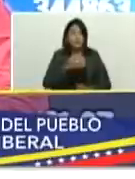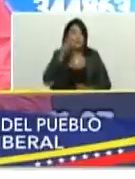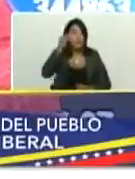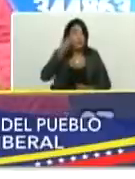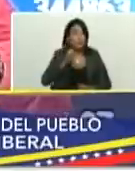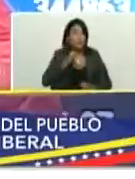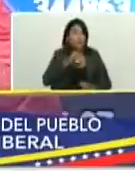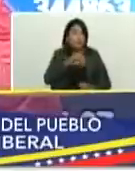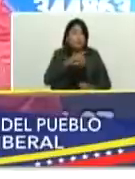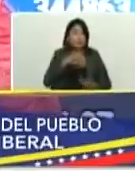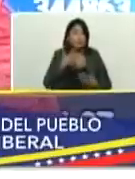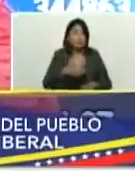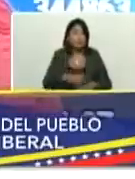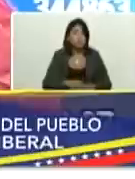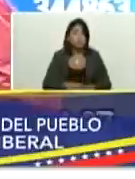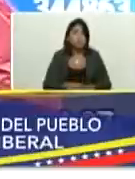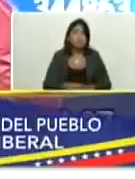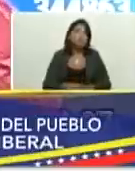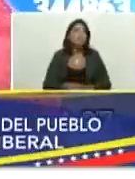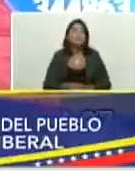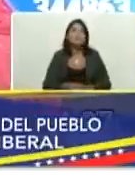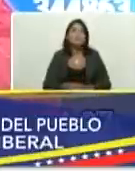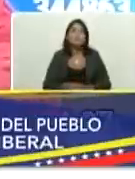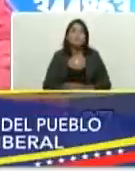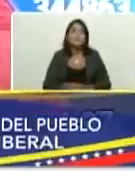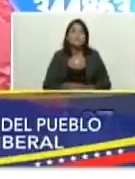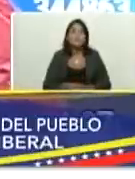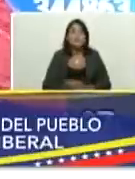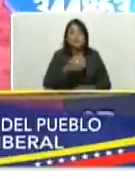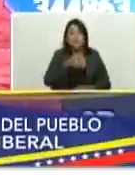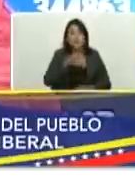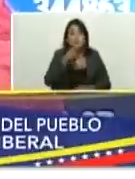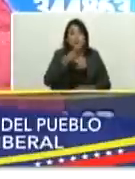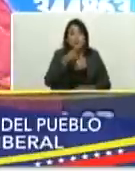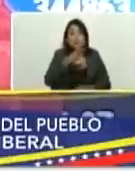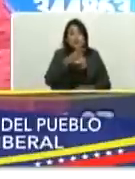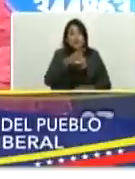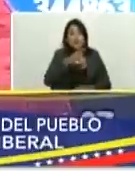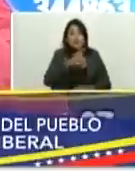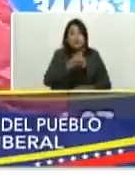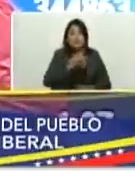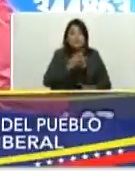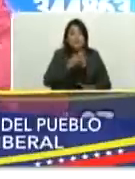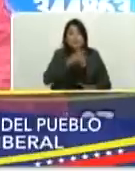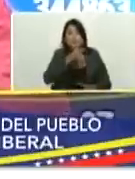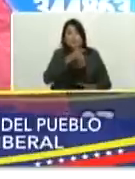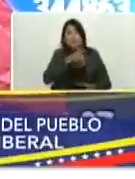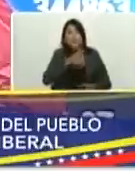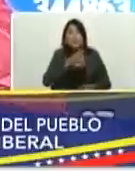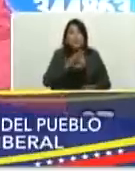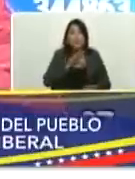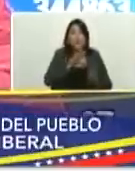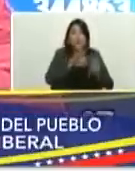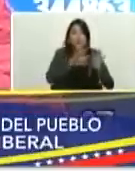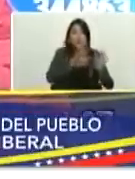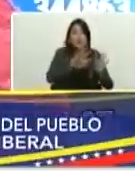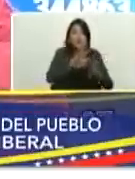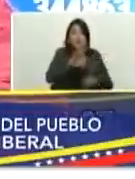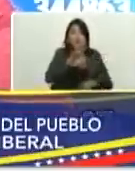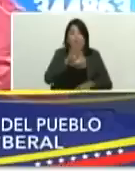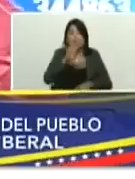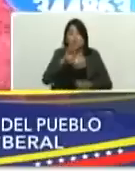Pero la política más extremista es lo que ellos hicieron con más de 924 sanciones